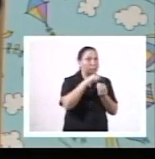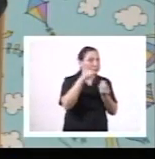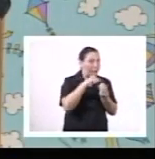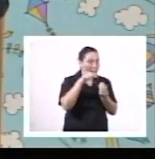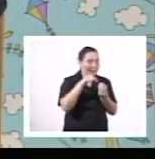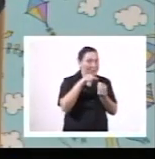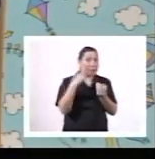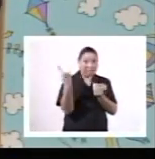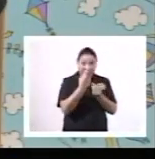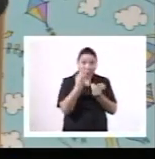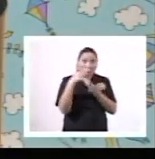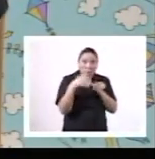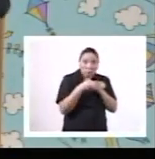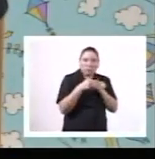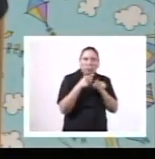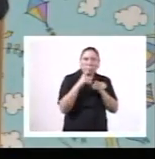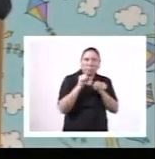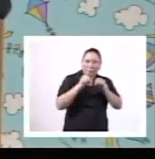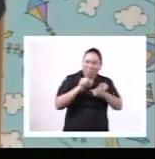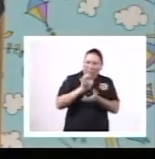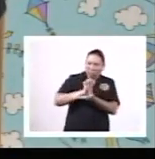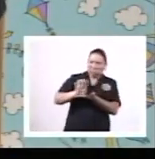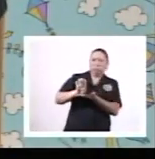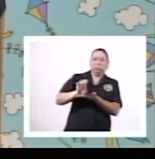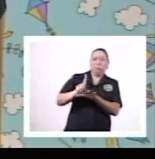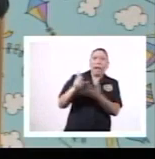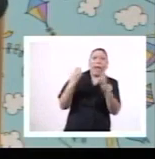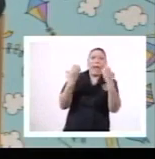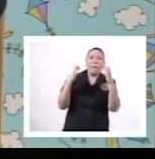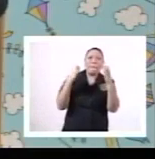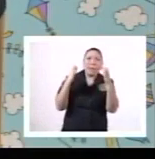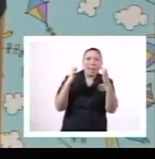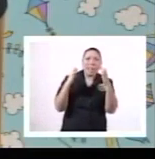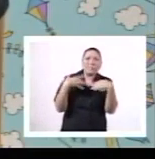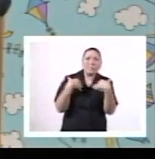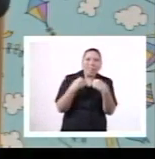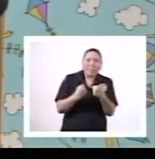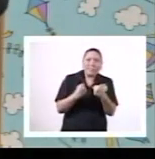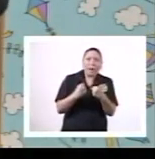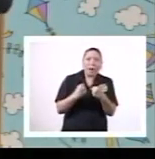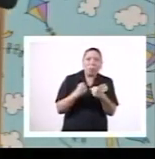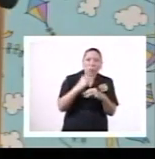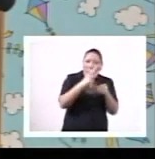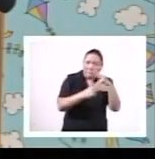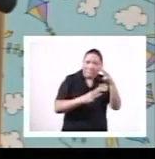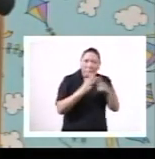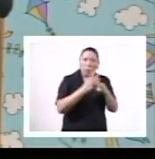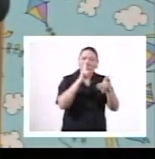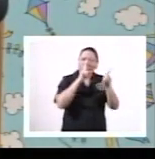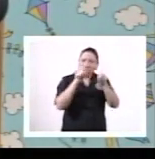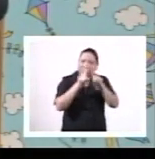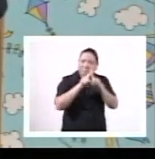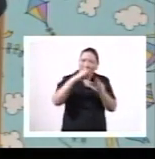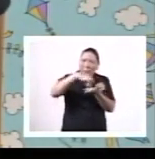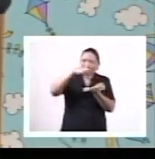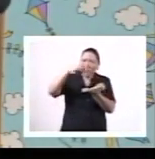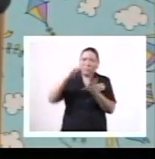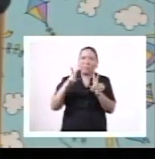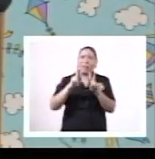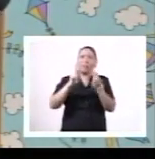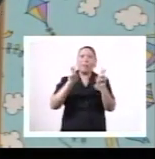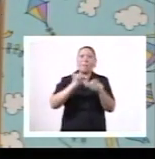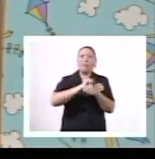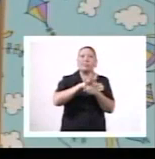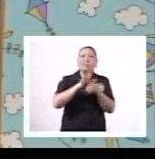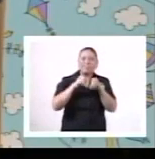juntos podamos sobrellevar esta emergencia sanitaria que está a nivel mundial. Seamos fuertes, ya pronto regresaremos a las